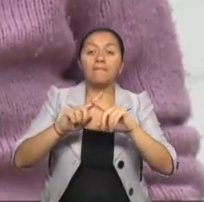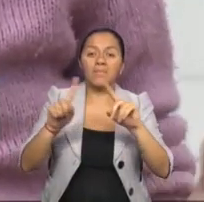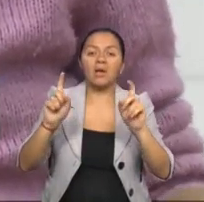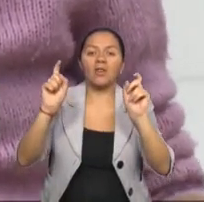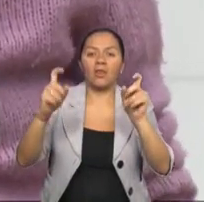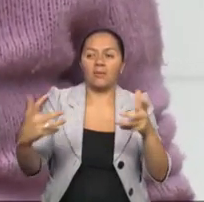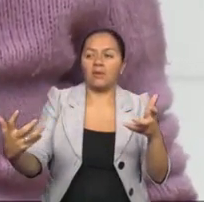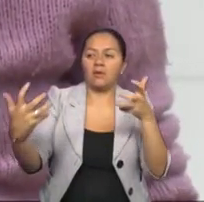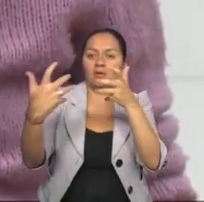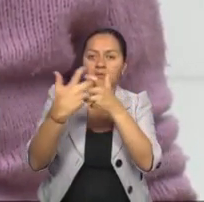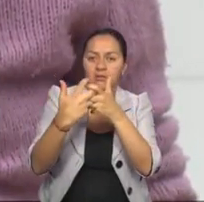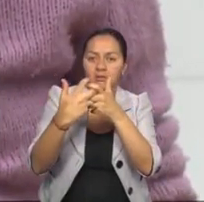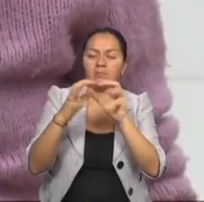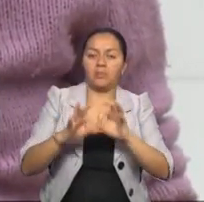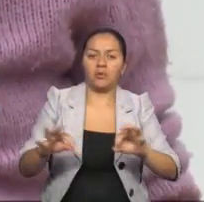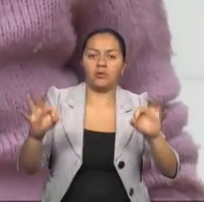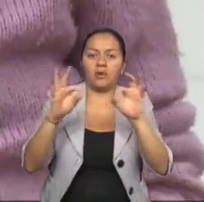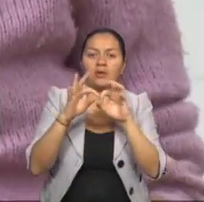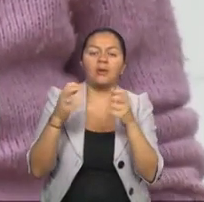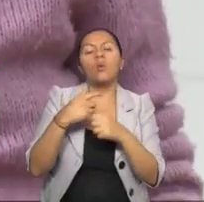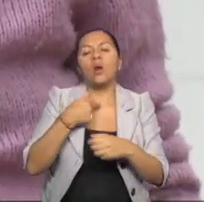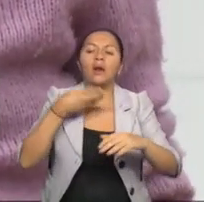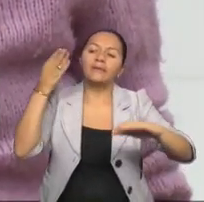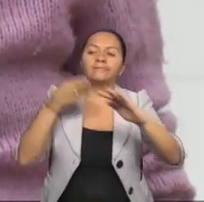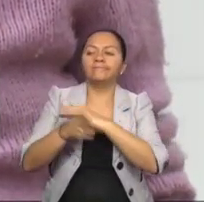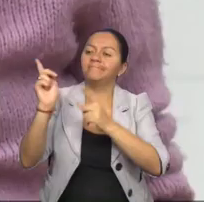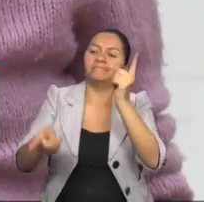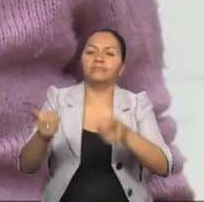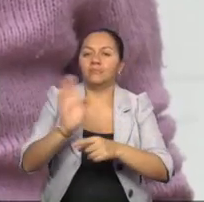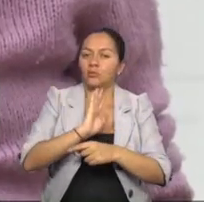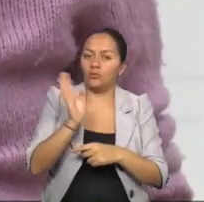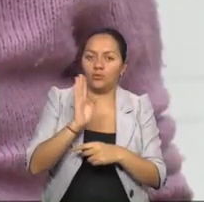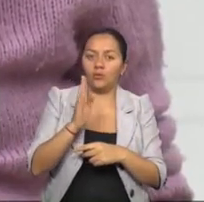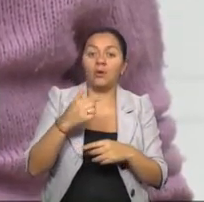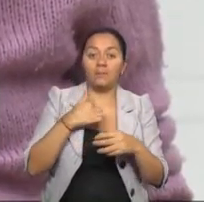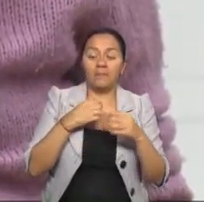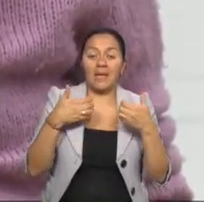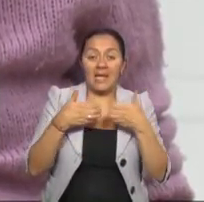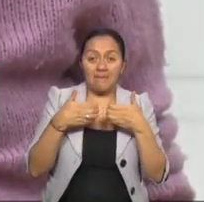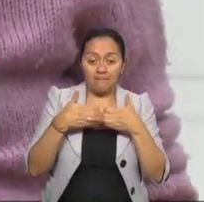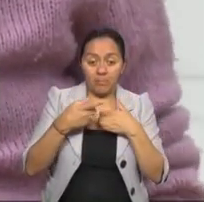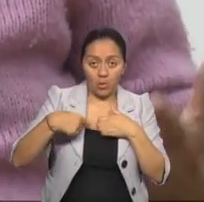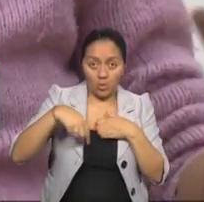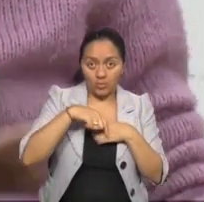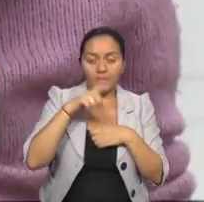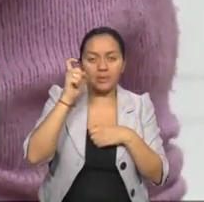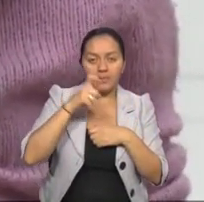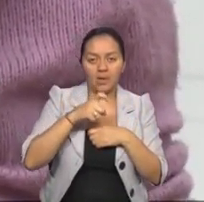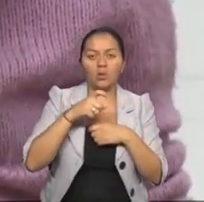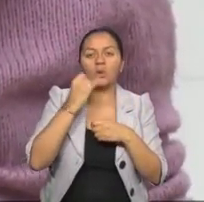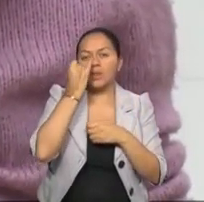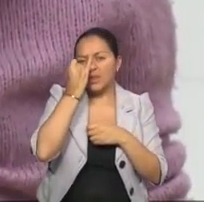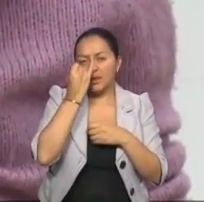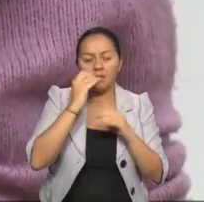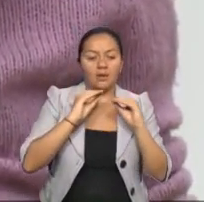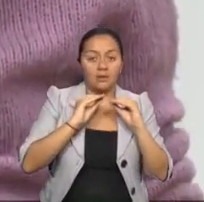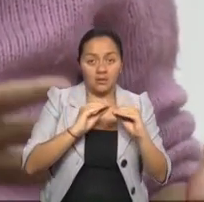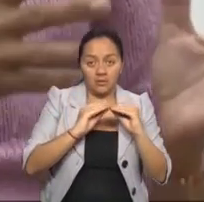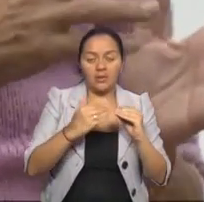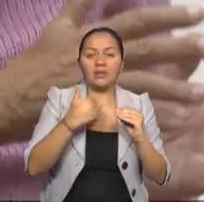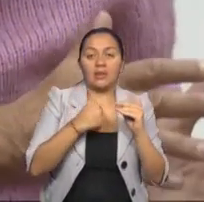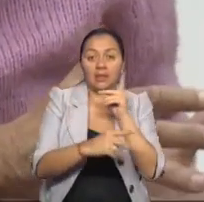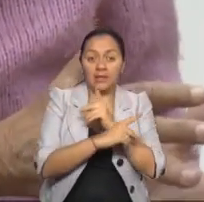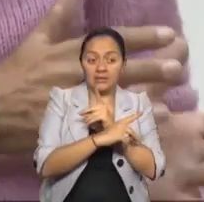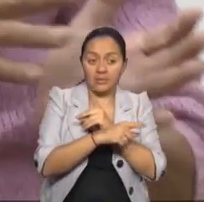empatía fuerte dentro del equipo de nosotros hay compañeros y compañeras que son indígenas y que tienen discapacidad